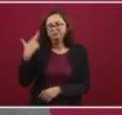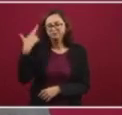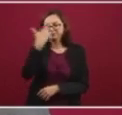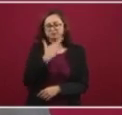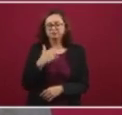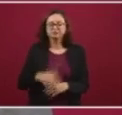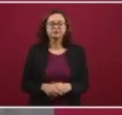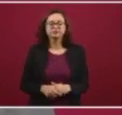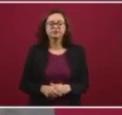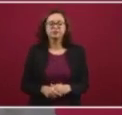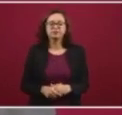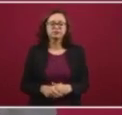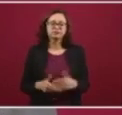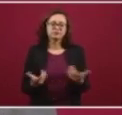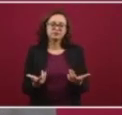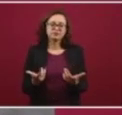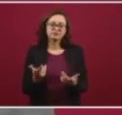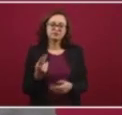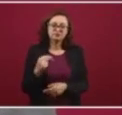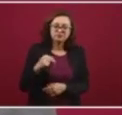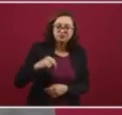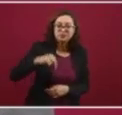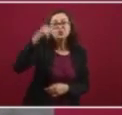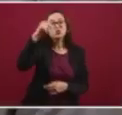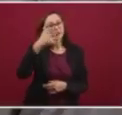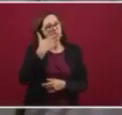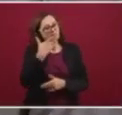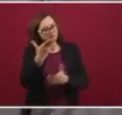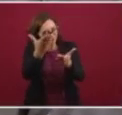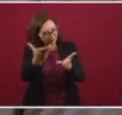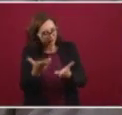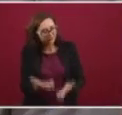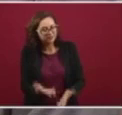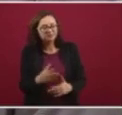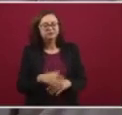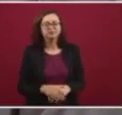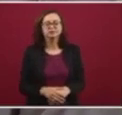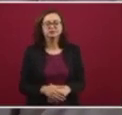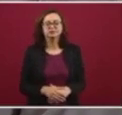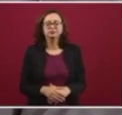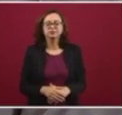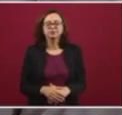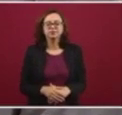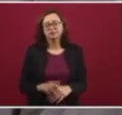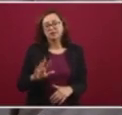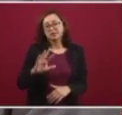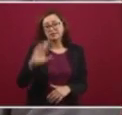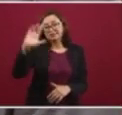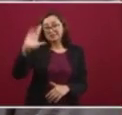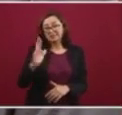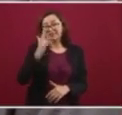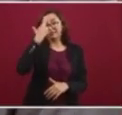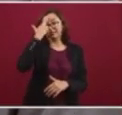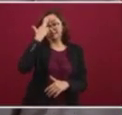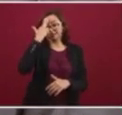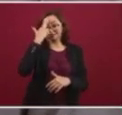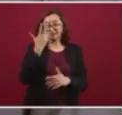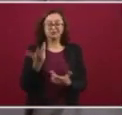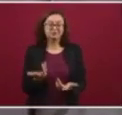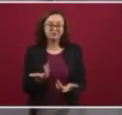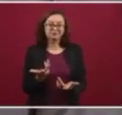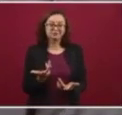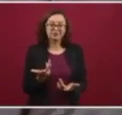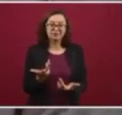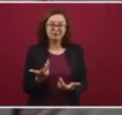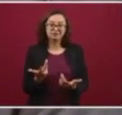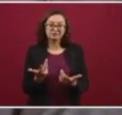En el caso del norte, qué bien que vienen ustedes de allá, es importante recordar que antes el límite,